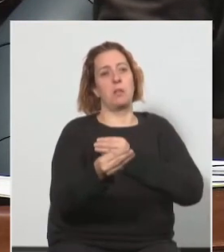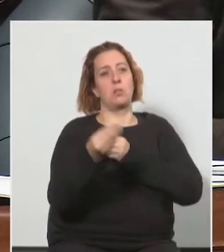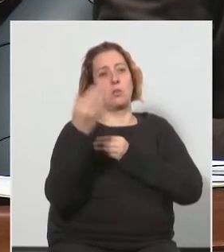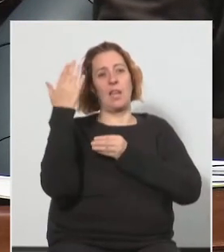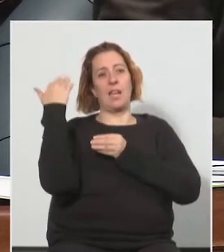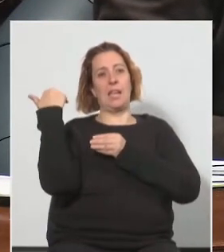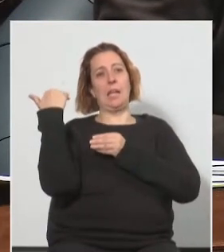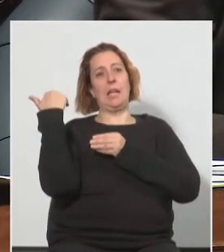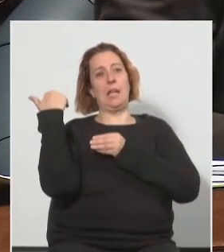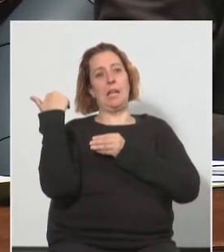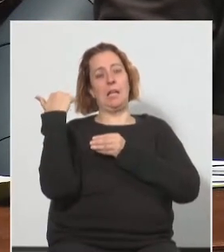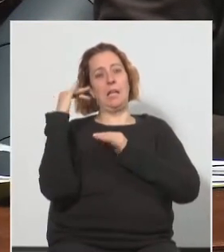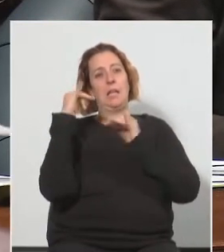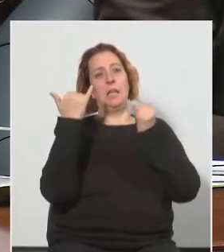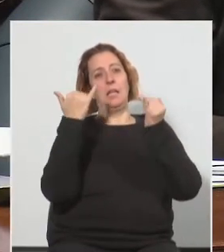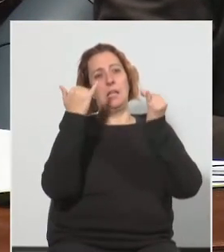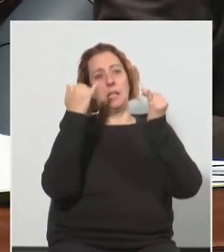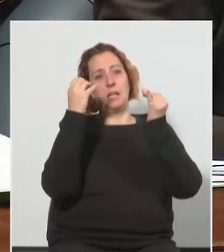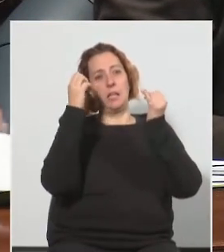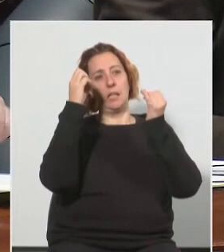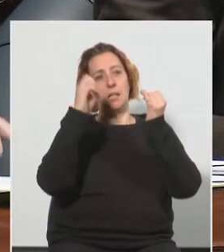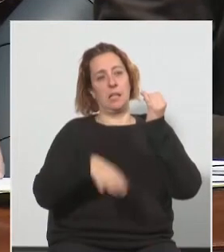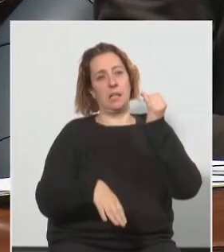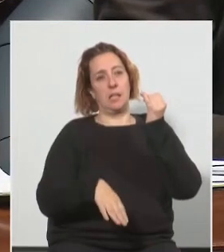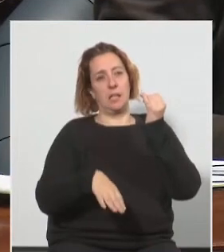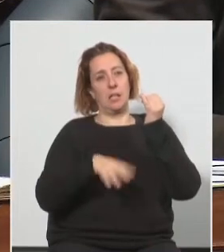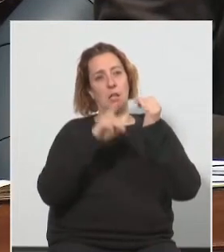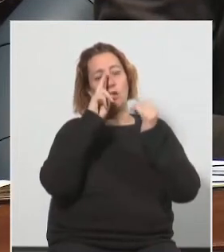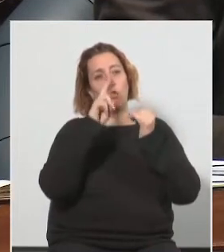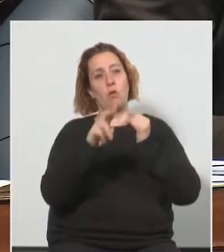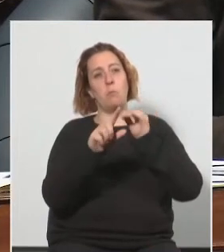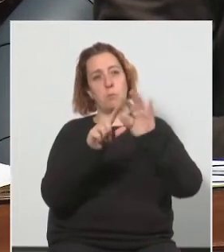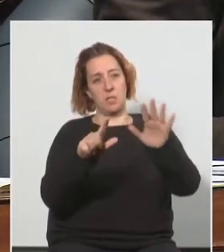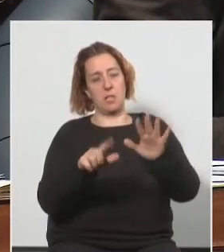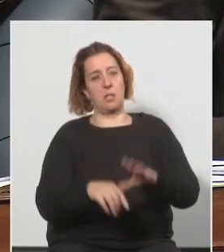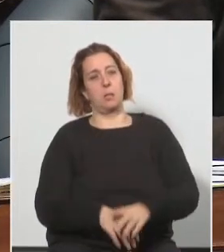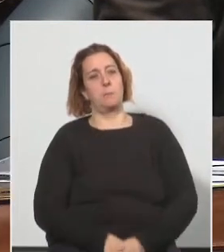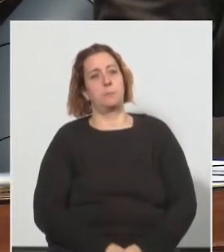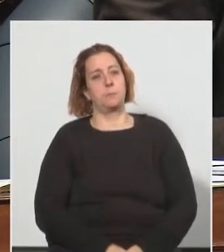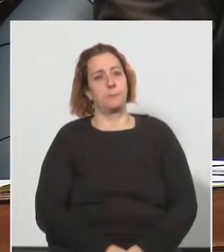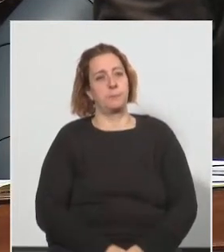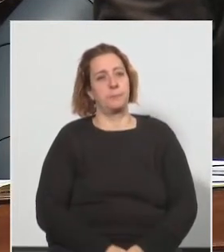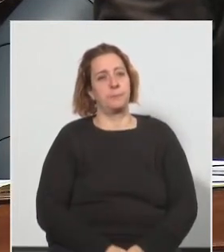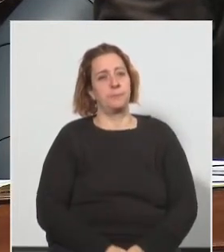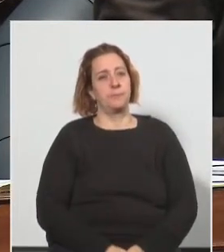de aquel que se había hundido en 2007.